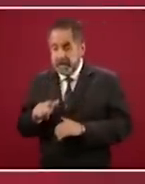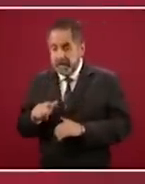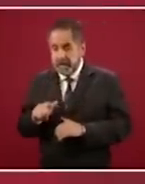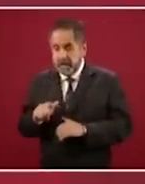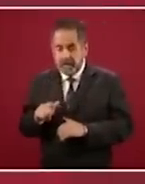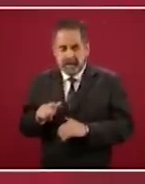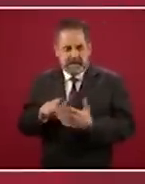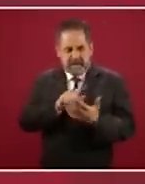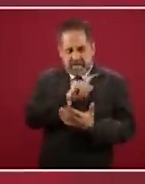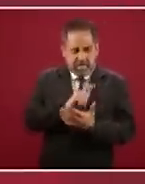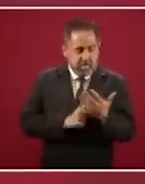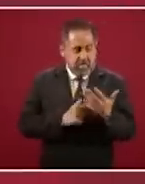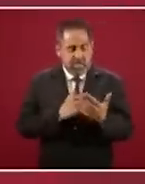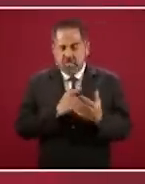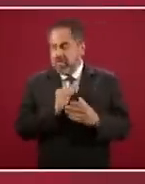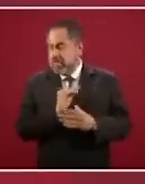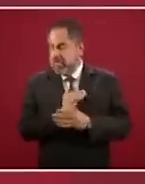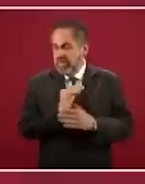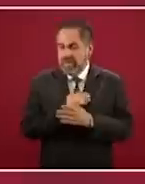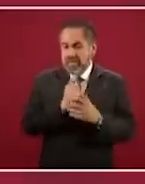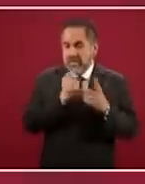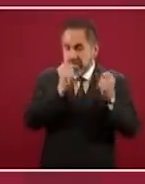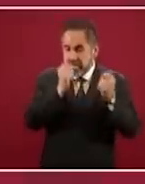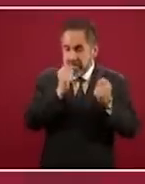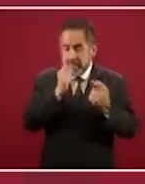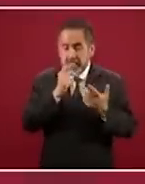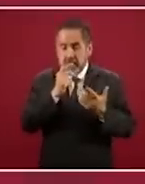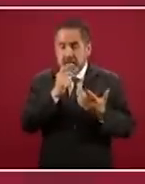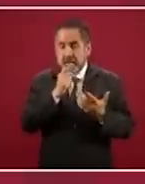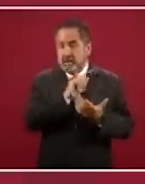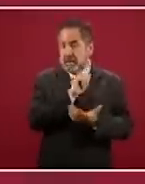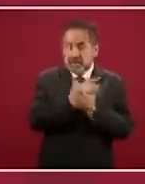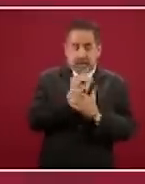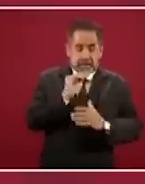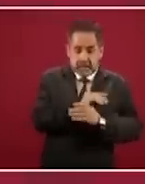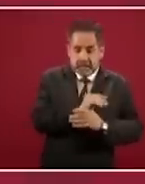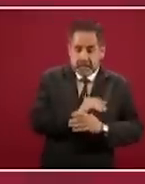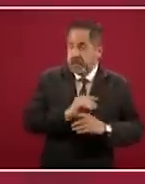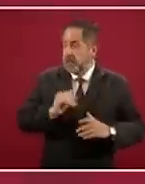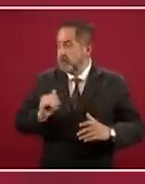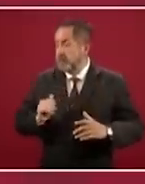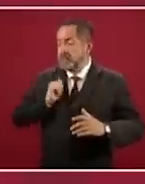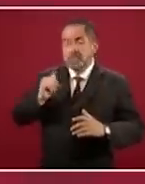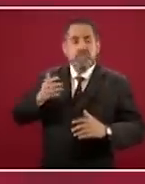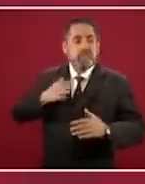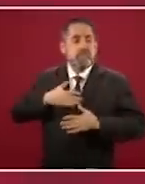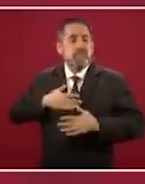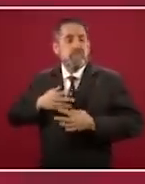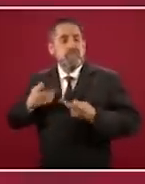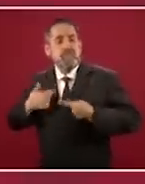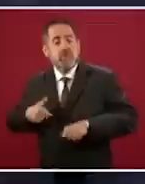contrario a la ley, ¿sí?, y en beneficio personal.